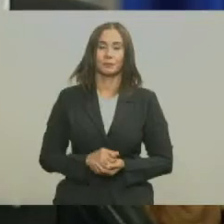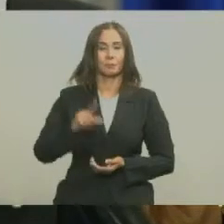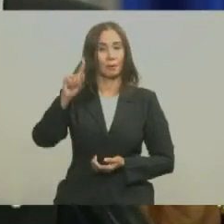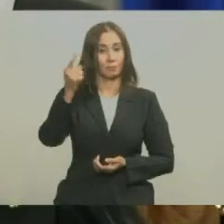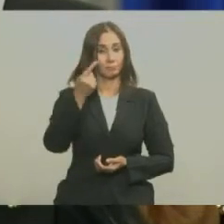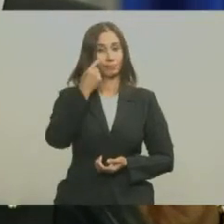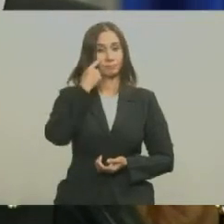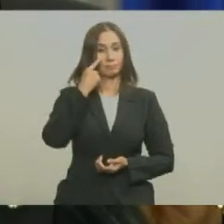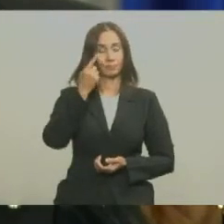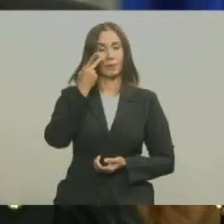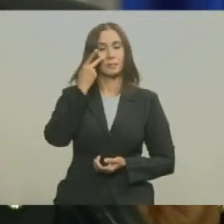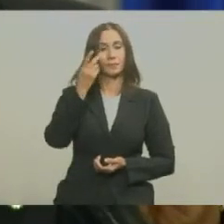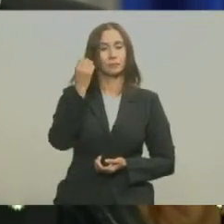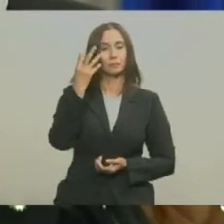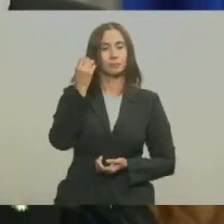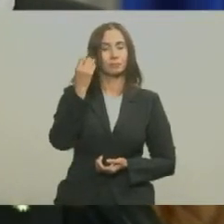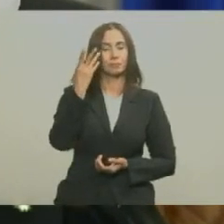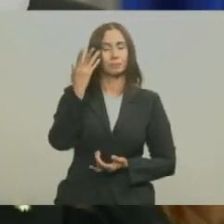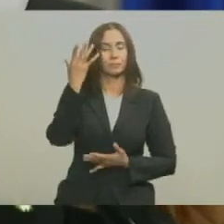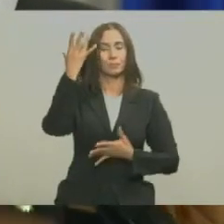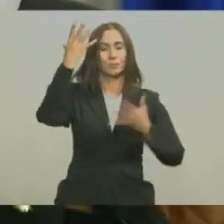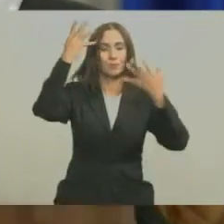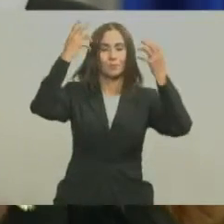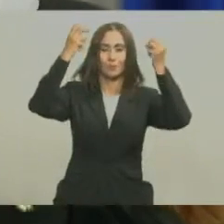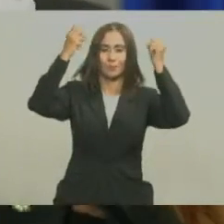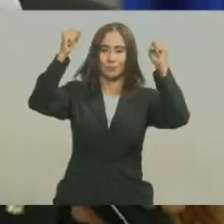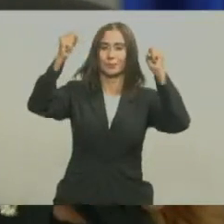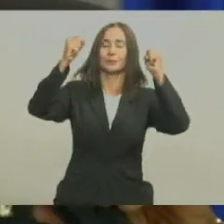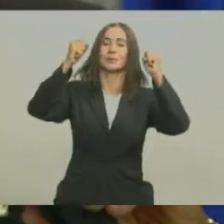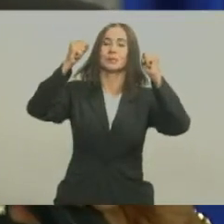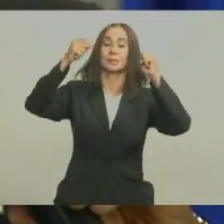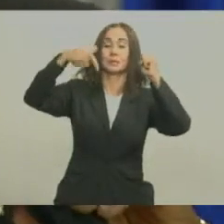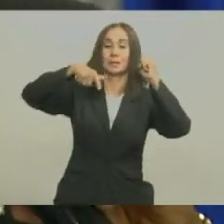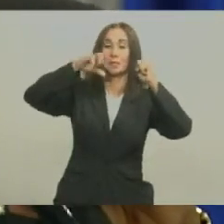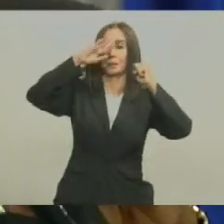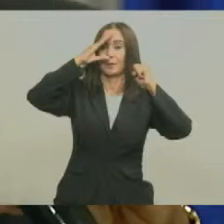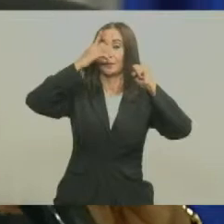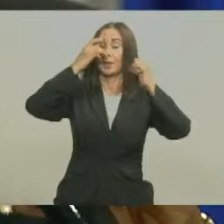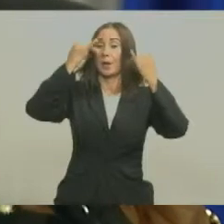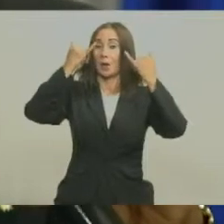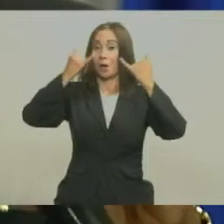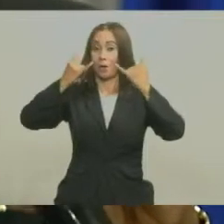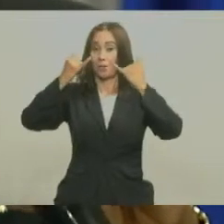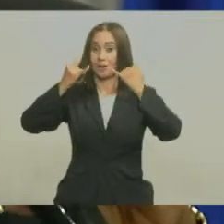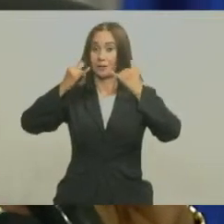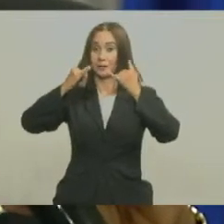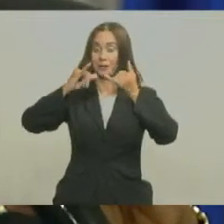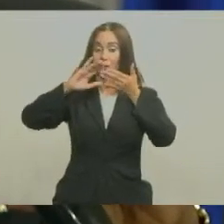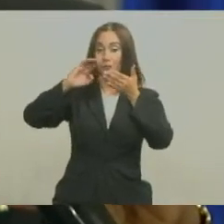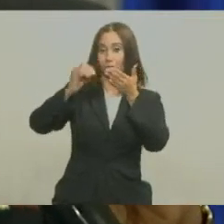debo decir que estamos inaugurando un nuevo estilo en la República Dominicana de gobernar.